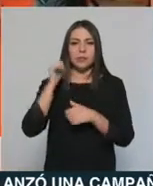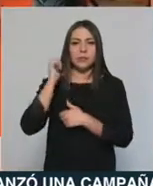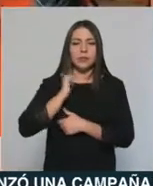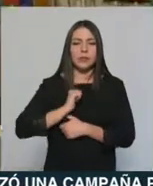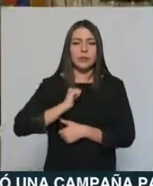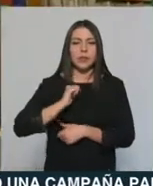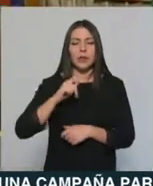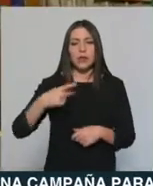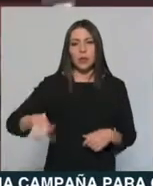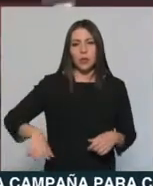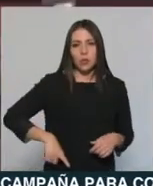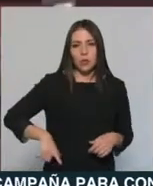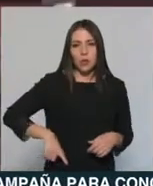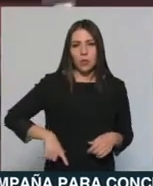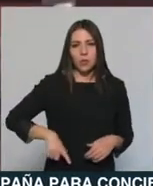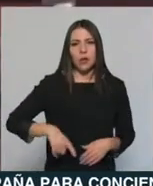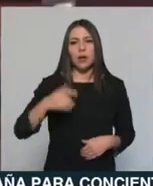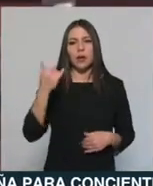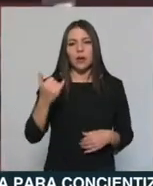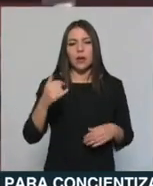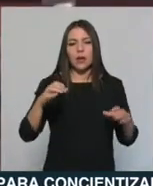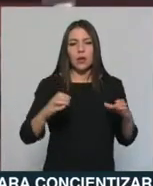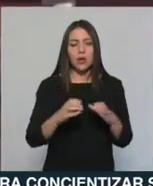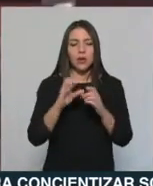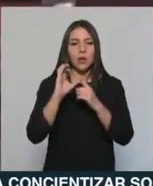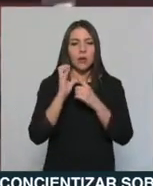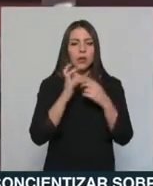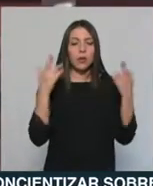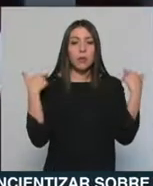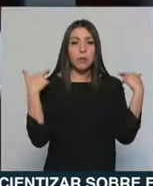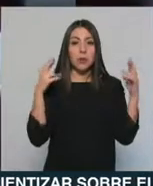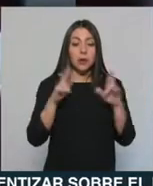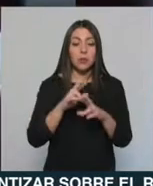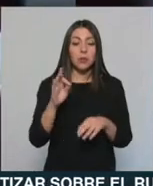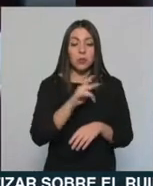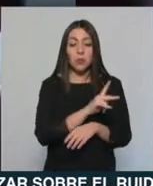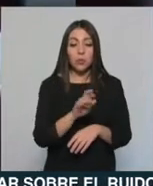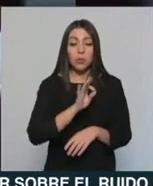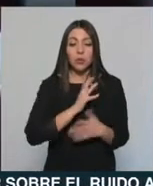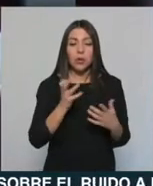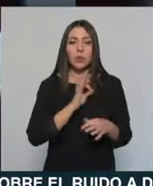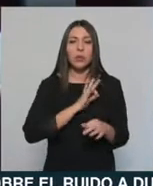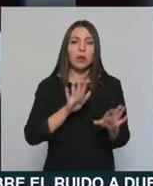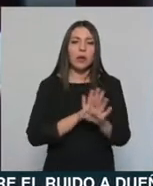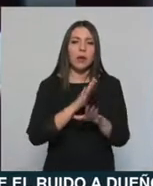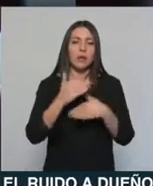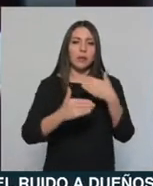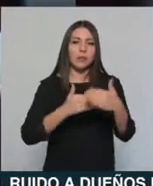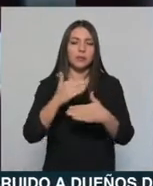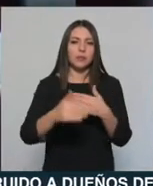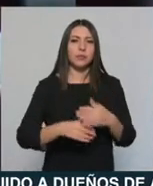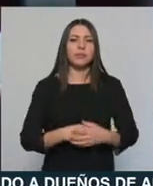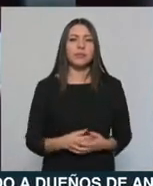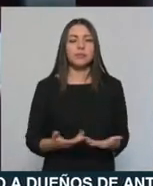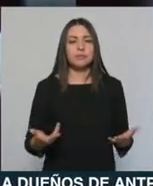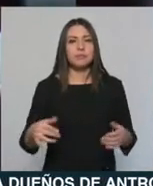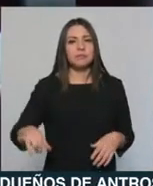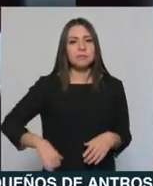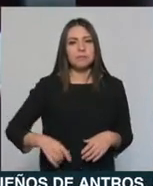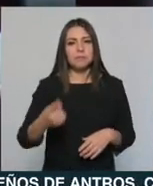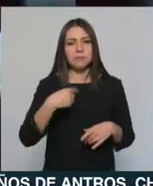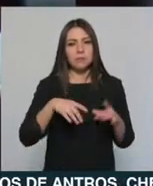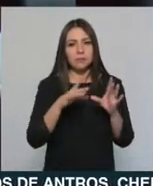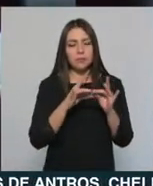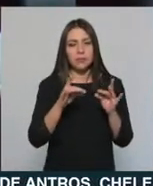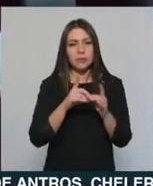por comisiones dictaminadoras de maestros. Si logramos eso, podemos avanzar. Bueno, pues interesante su reflexión. Doctor